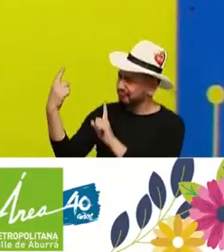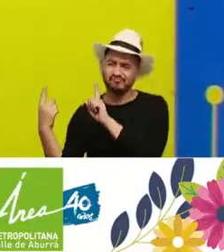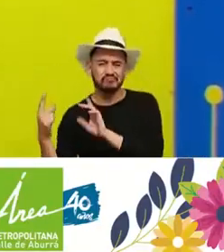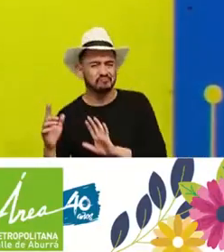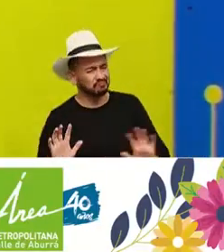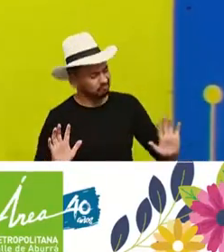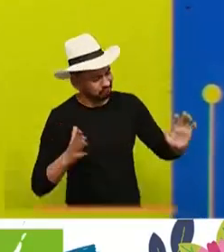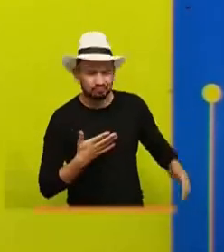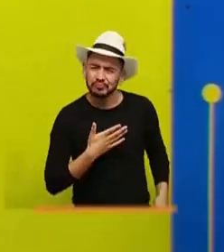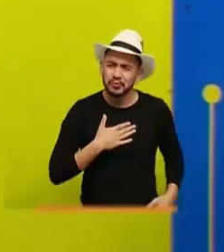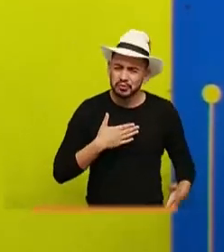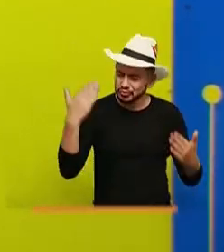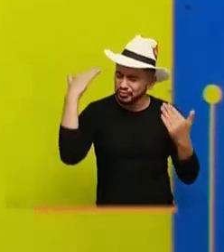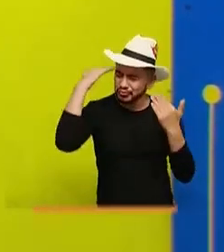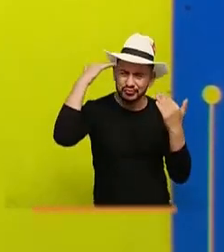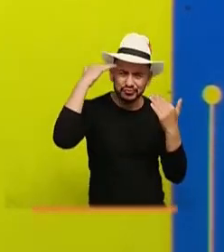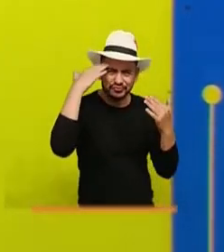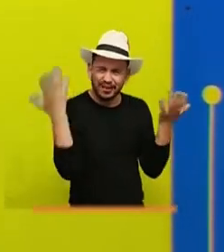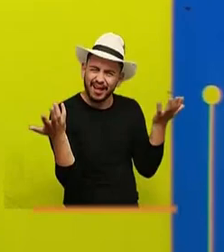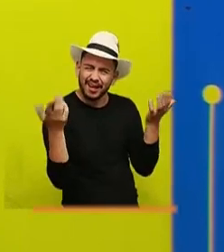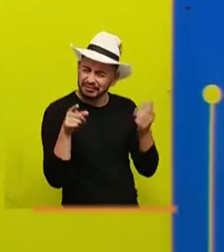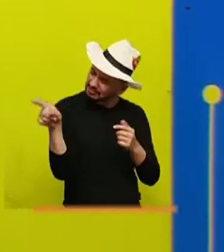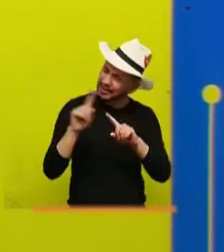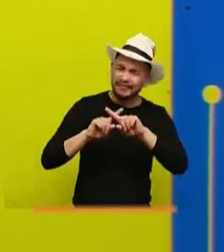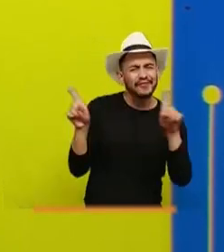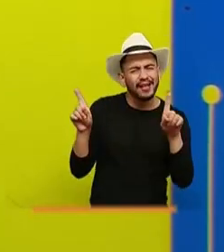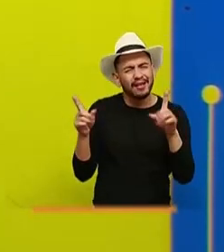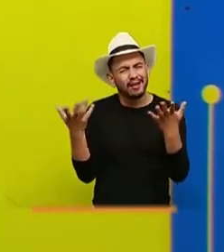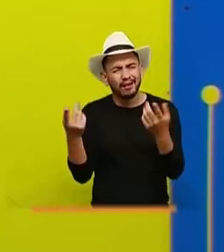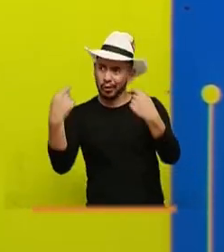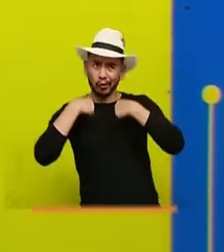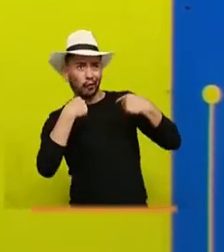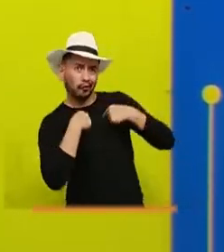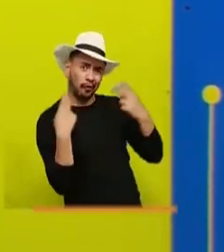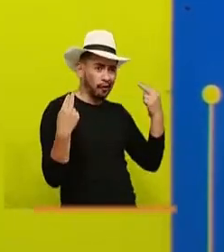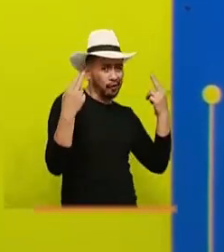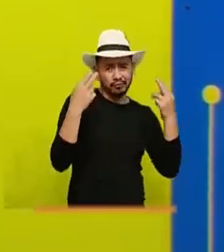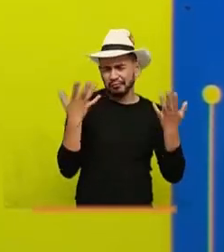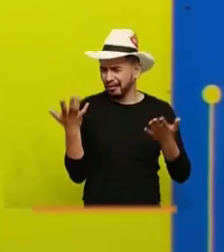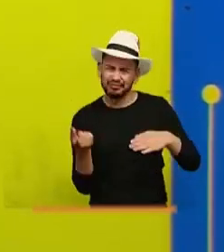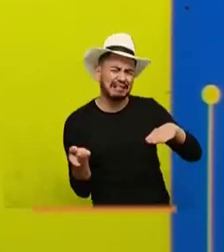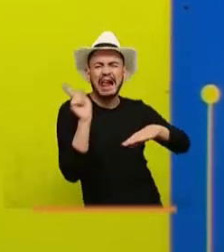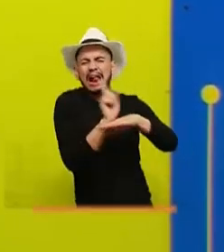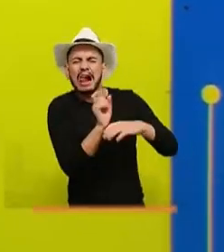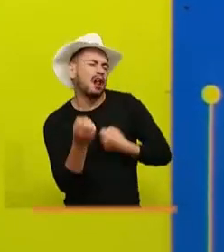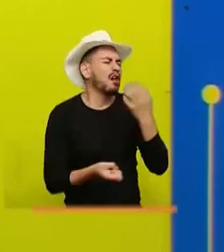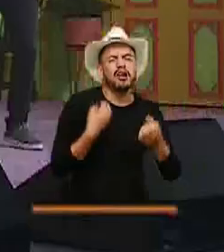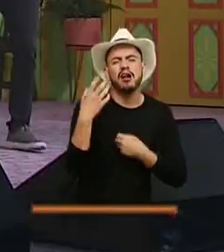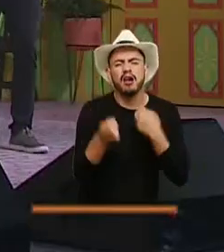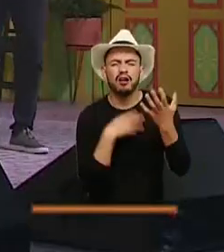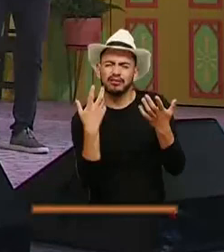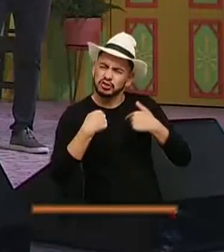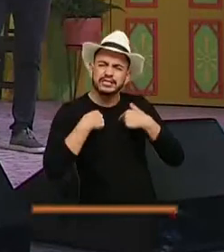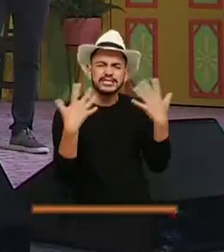ya es egocentrismo. Yo me subo a una tarima a superarme a sí